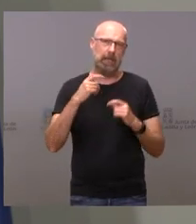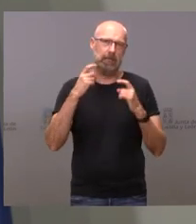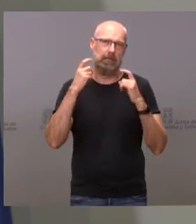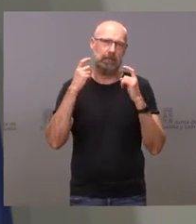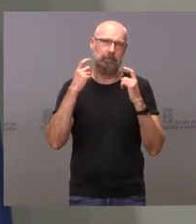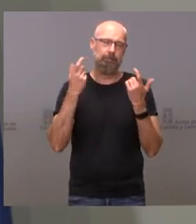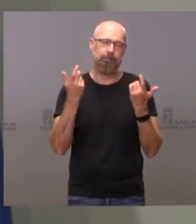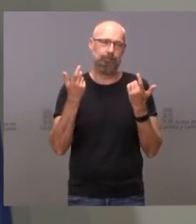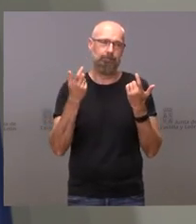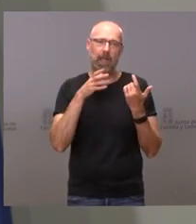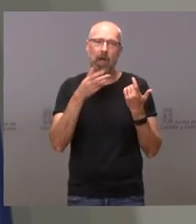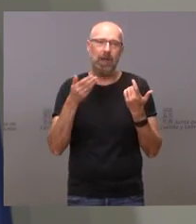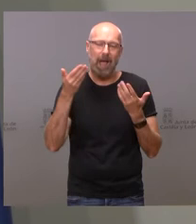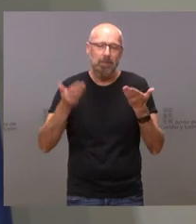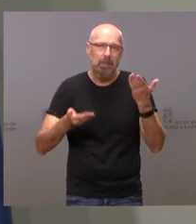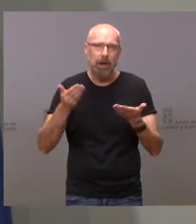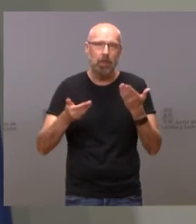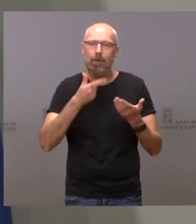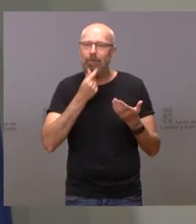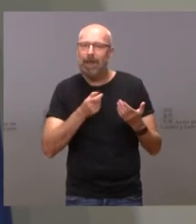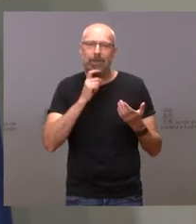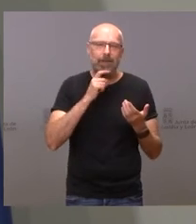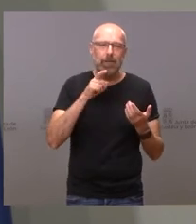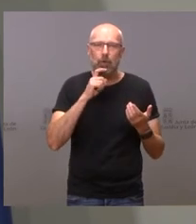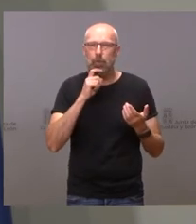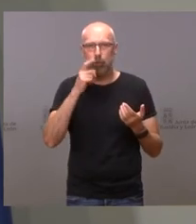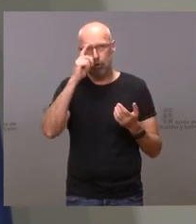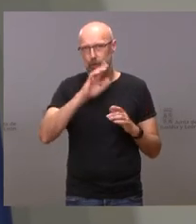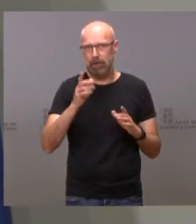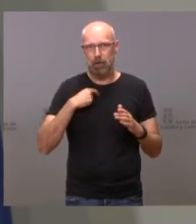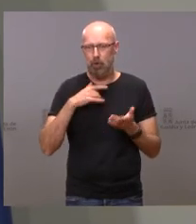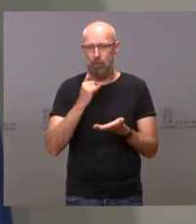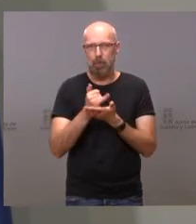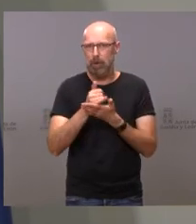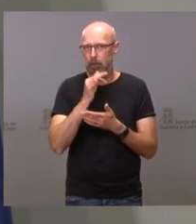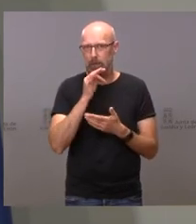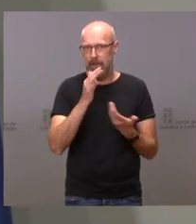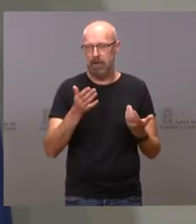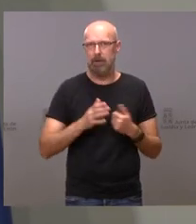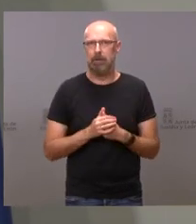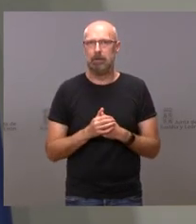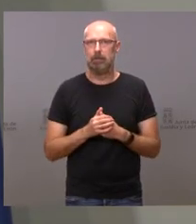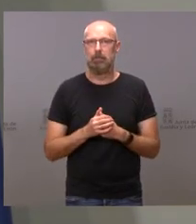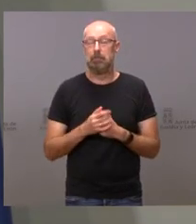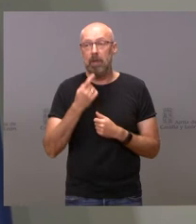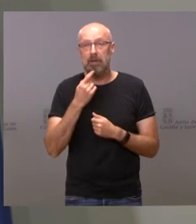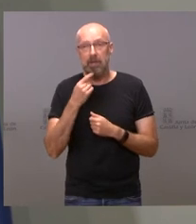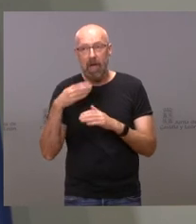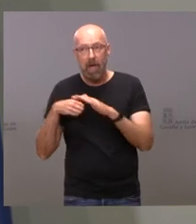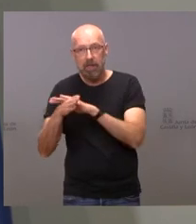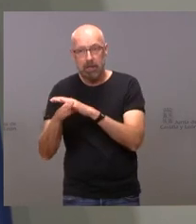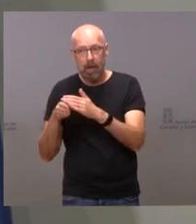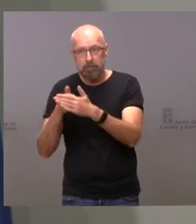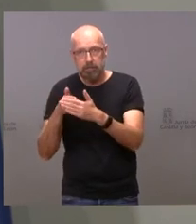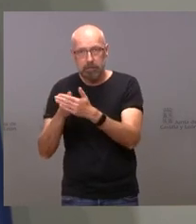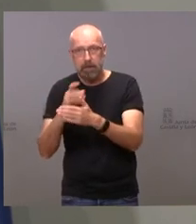puedo hacerle una valoración sobre lo fácil o difícil que es. Estoy seguro que si usted dice que es difícil, yo voy a tener más dificultades